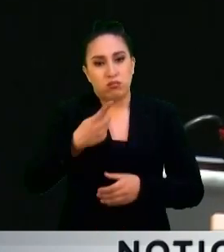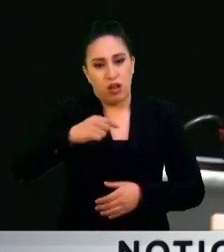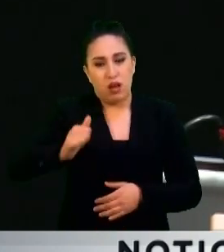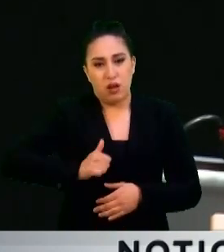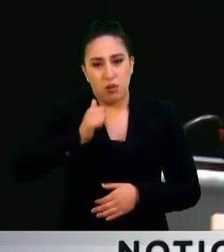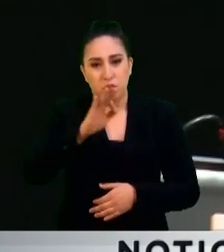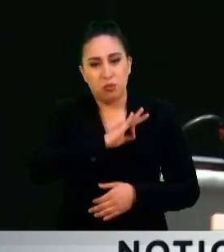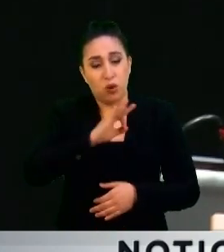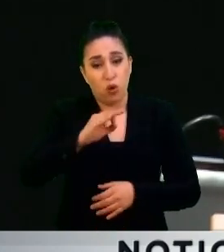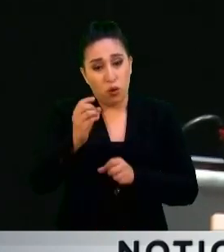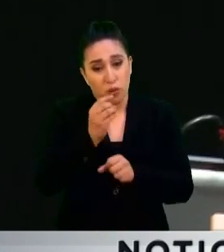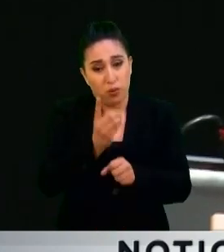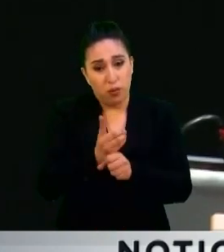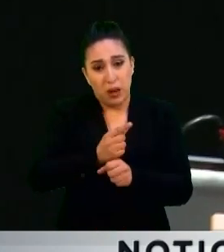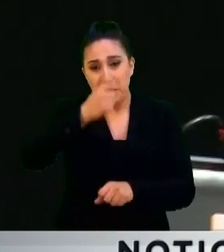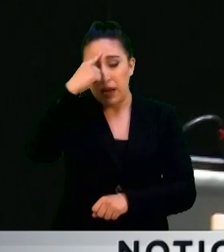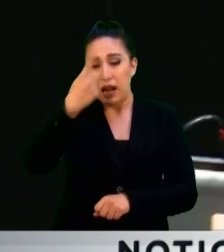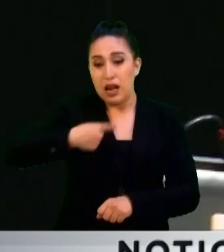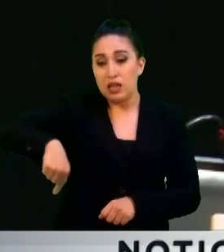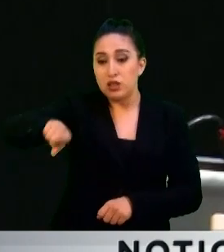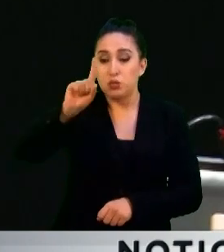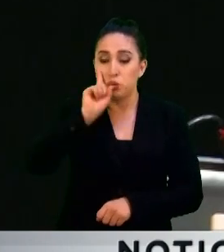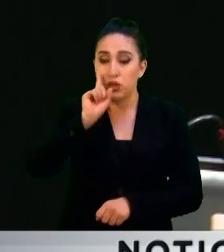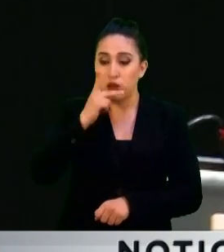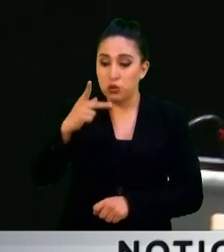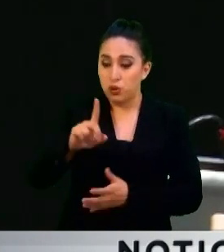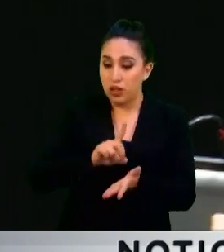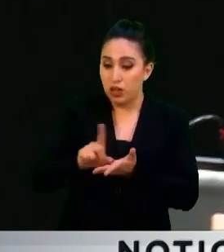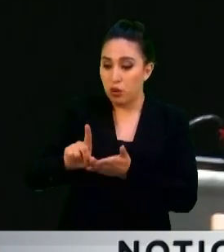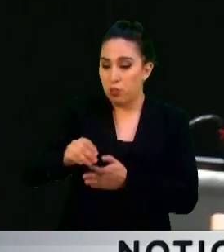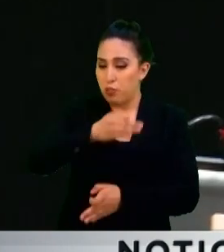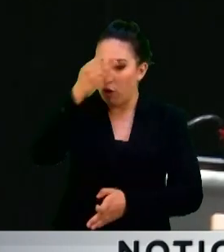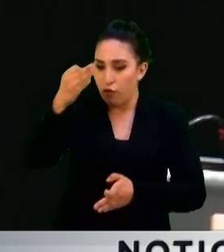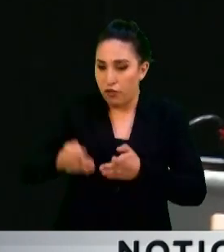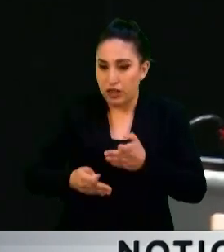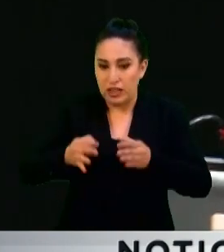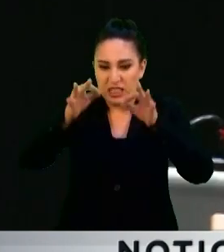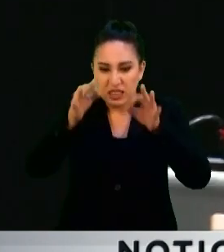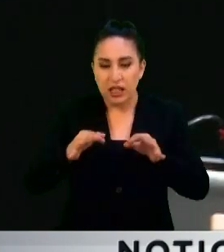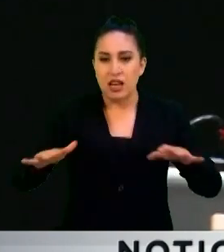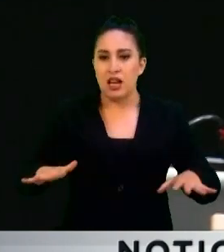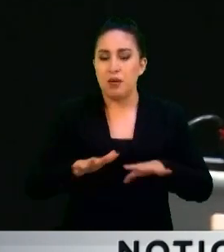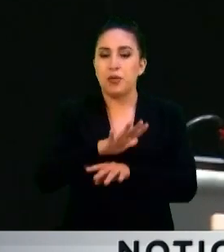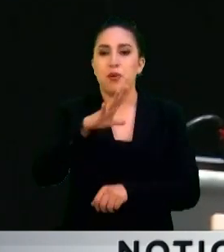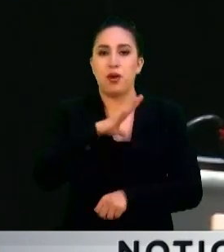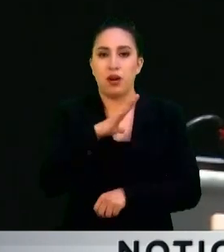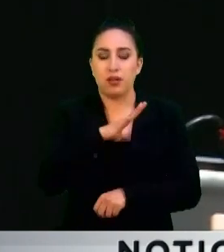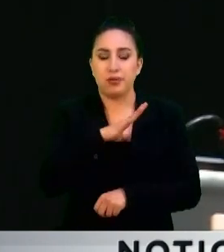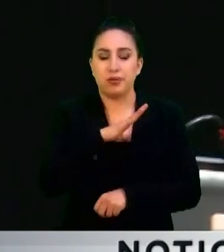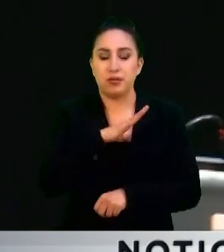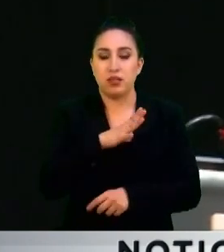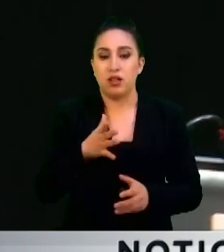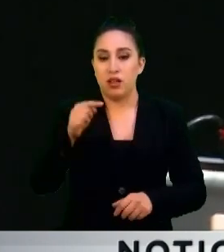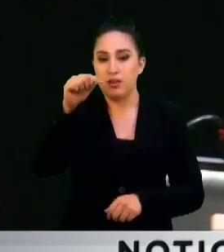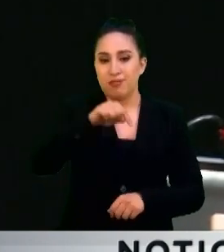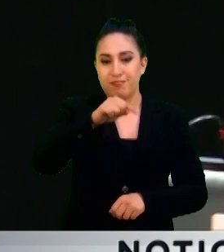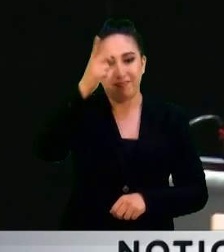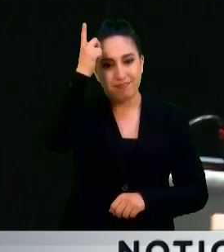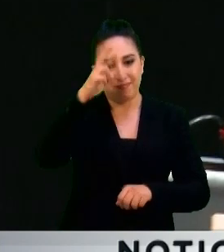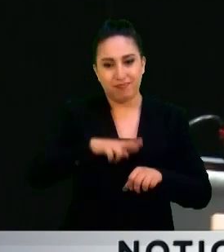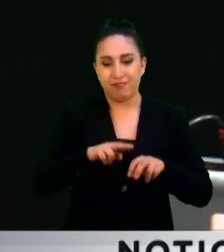derecho a las mujeres se materialice plenamente. Esta mesa